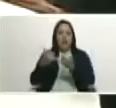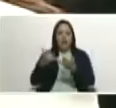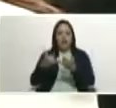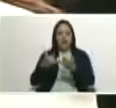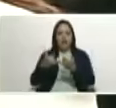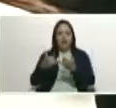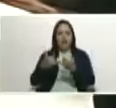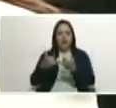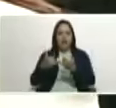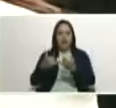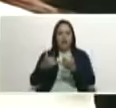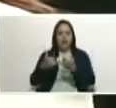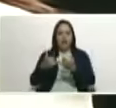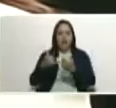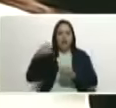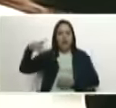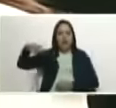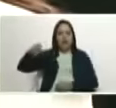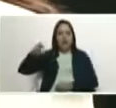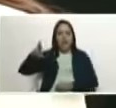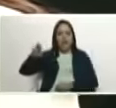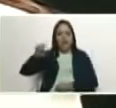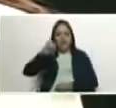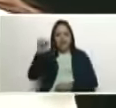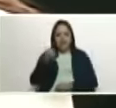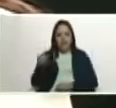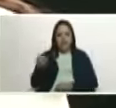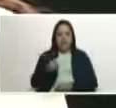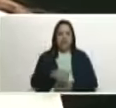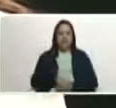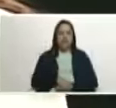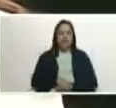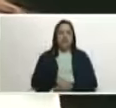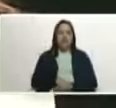Valentina Pérez Dávila,